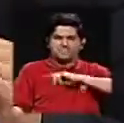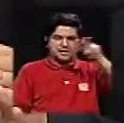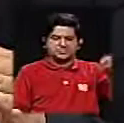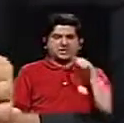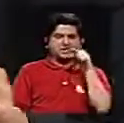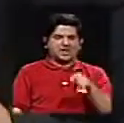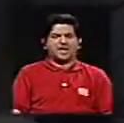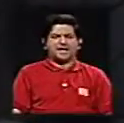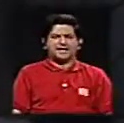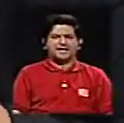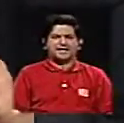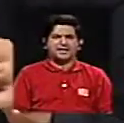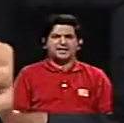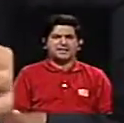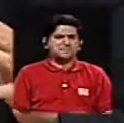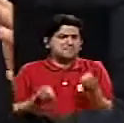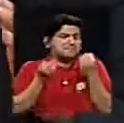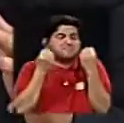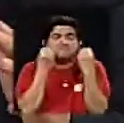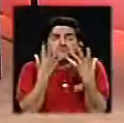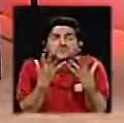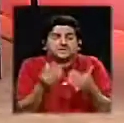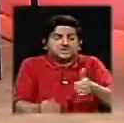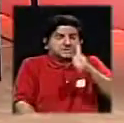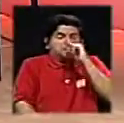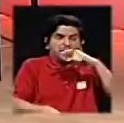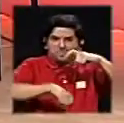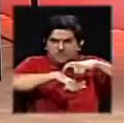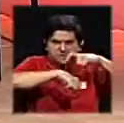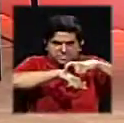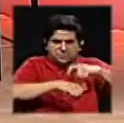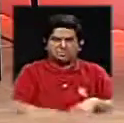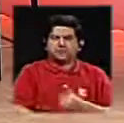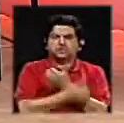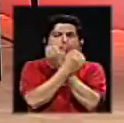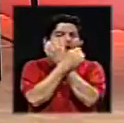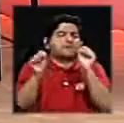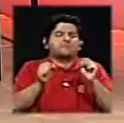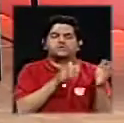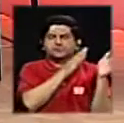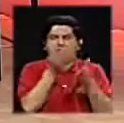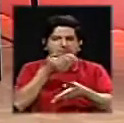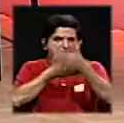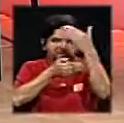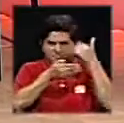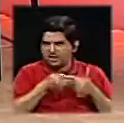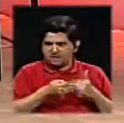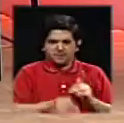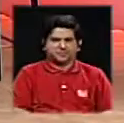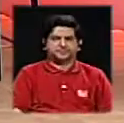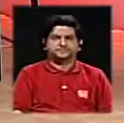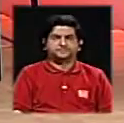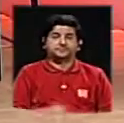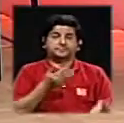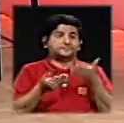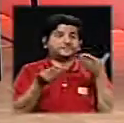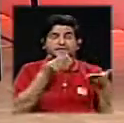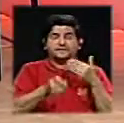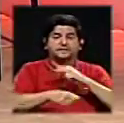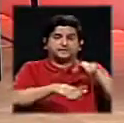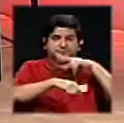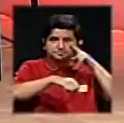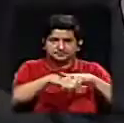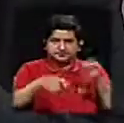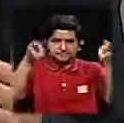fue una cantidad descomunal de agua que era imposible preverla y que casi que era natural